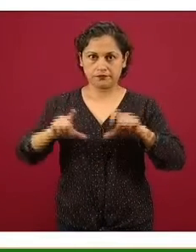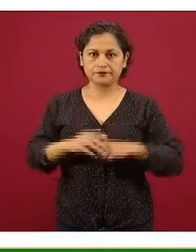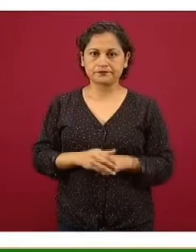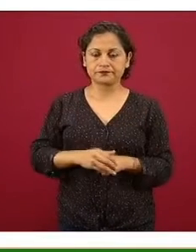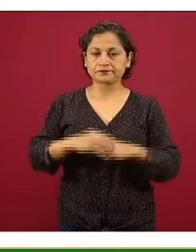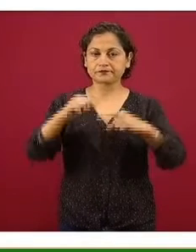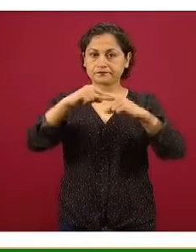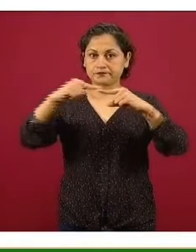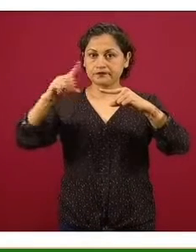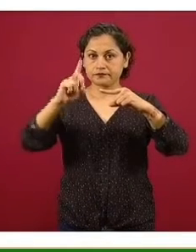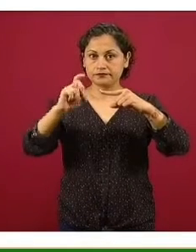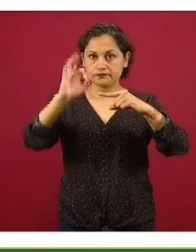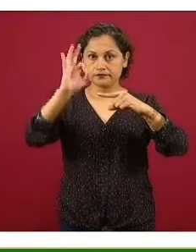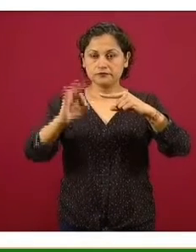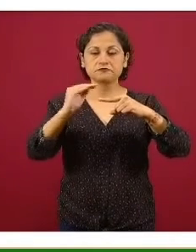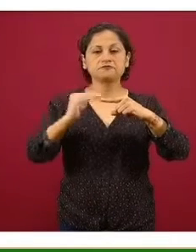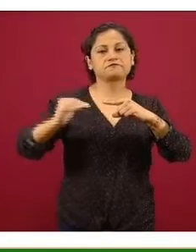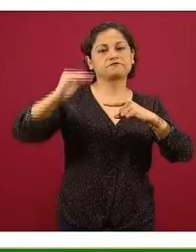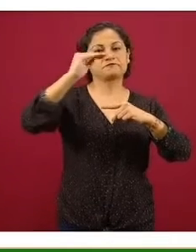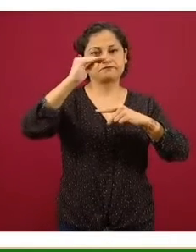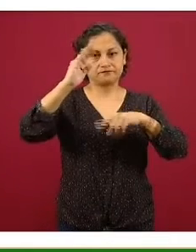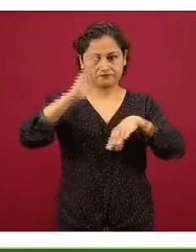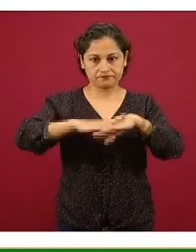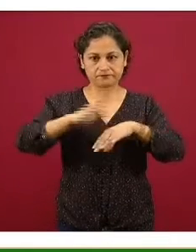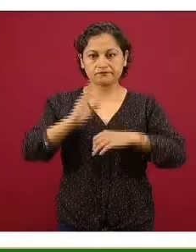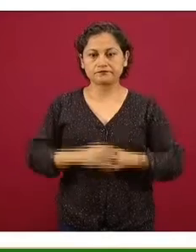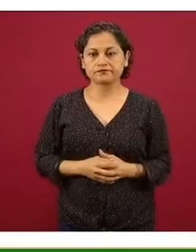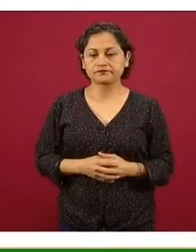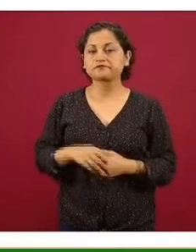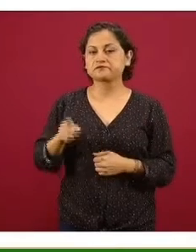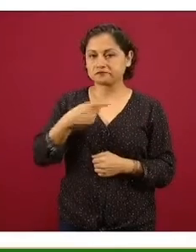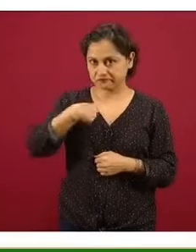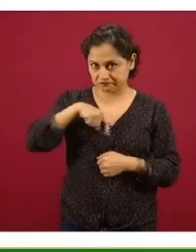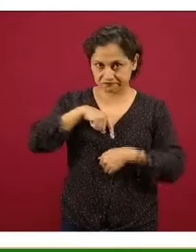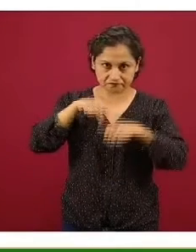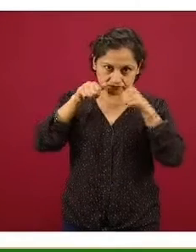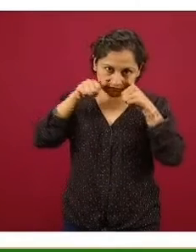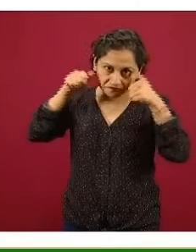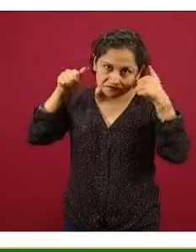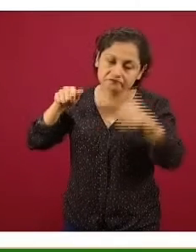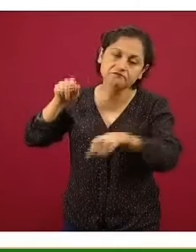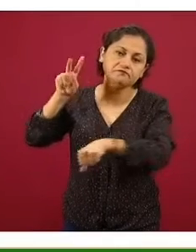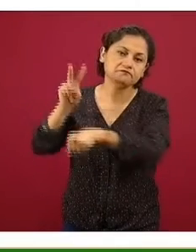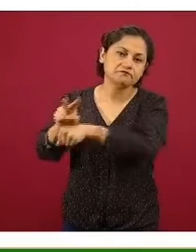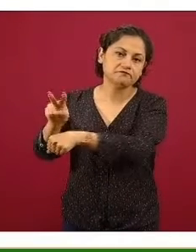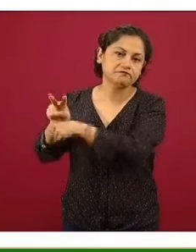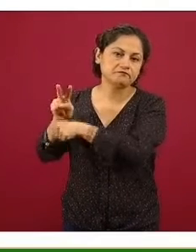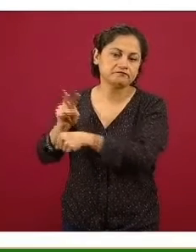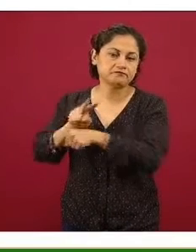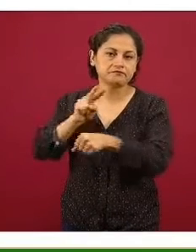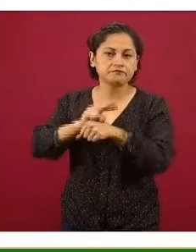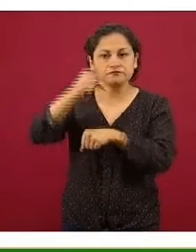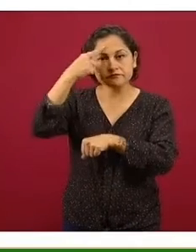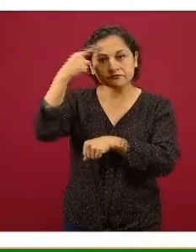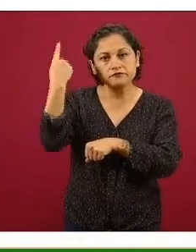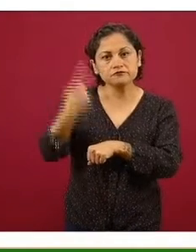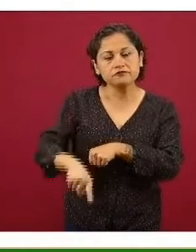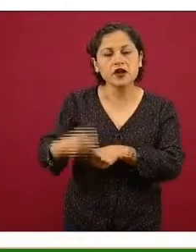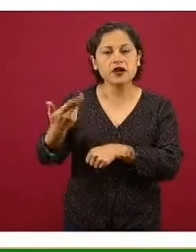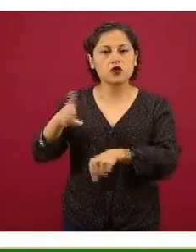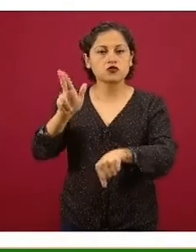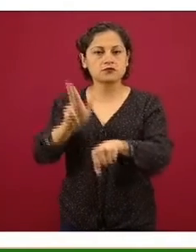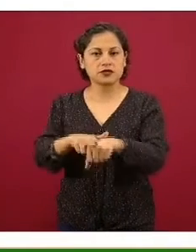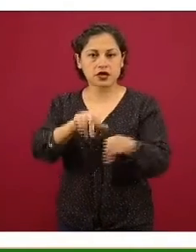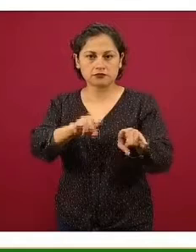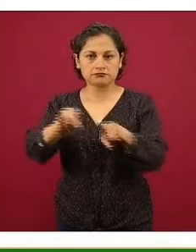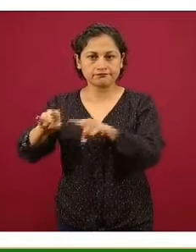de 30% de disponibilidad. Se continúa trabajando con ellos para que siempre se pueda contar con un porcentaje de camas